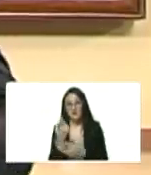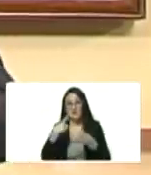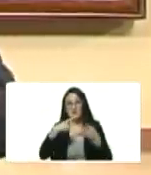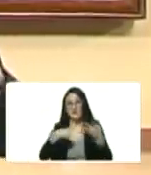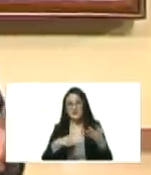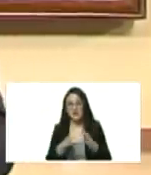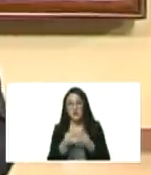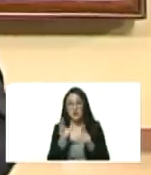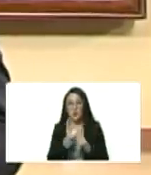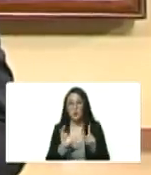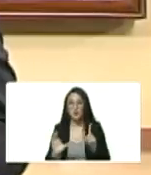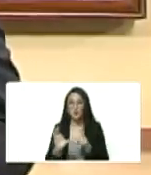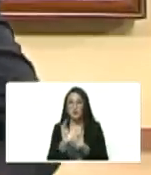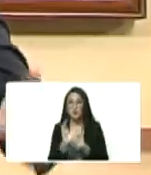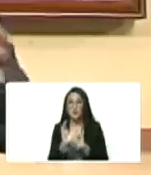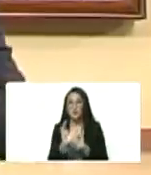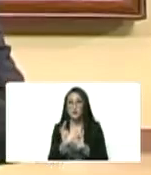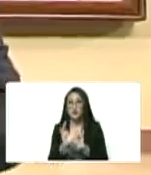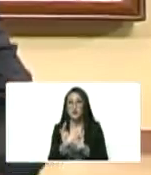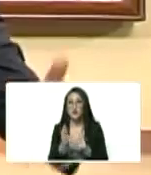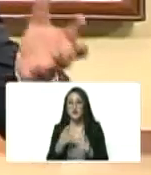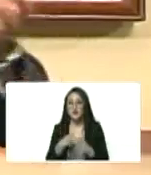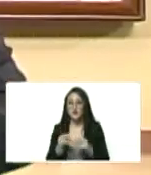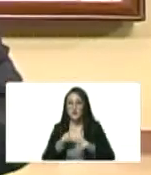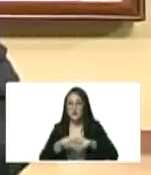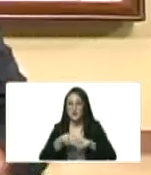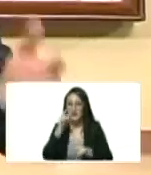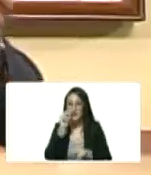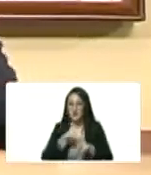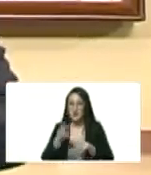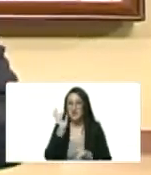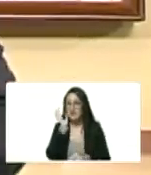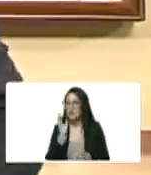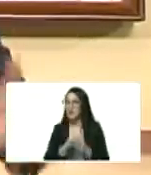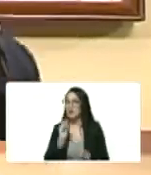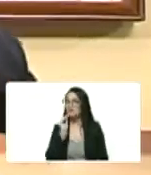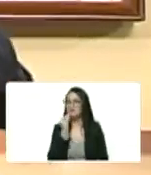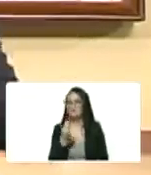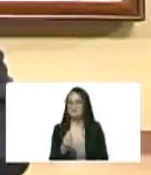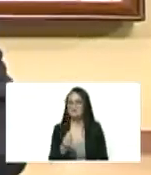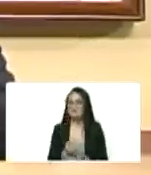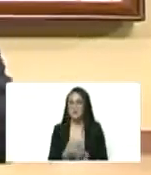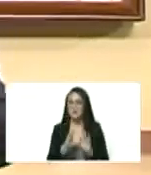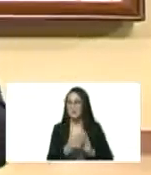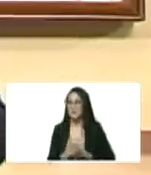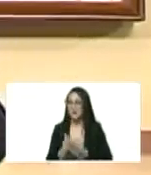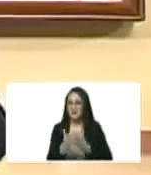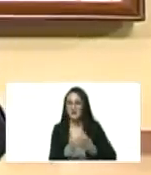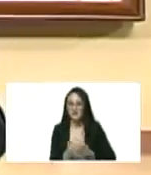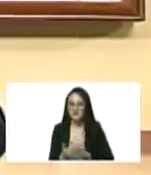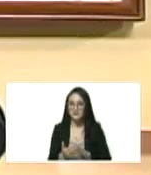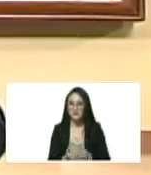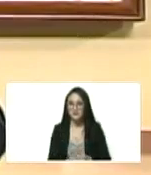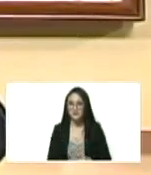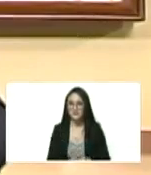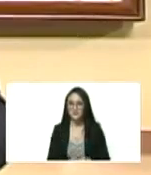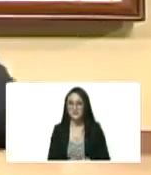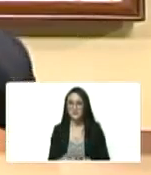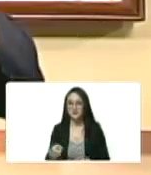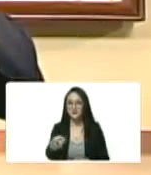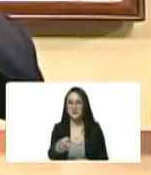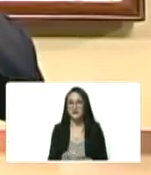de toda la cultura, de nuestros niños, nuestras niñas, nuestros jóvenes, nuestras comunidades.